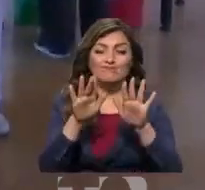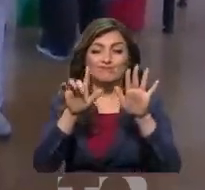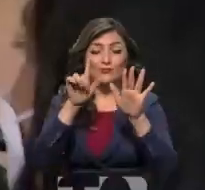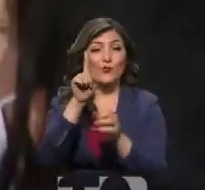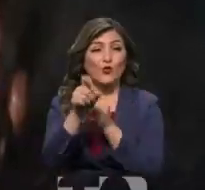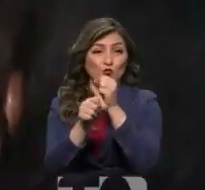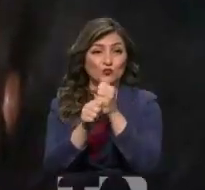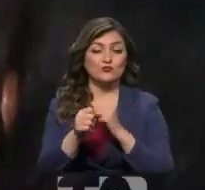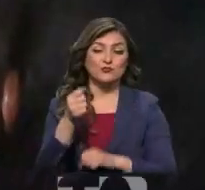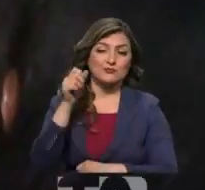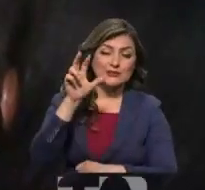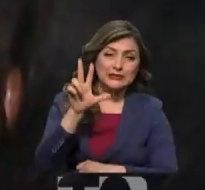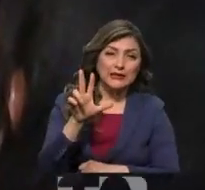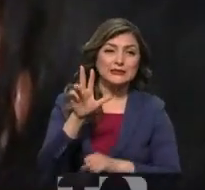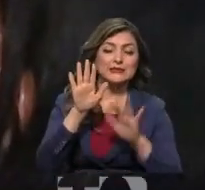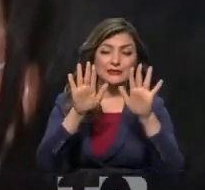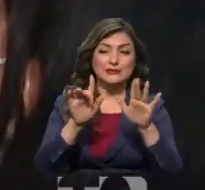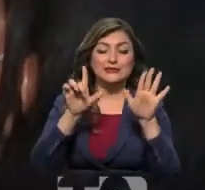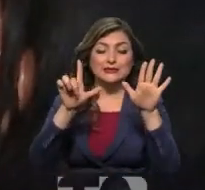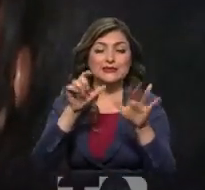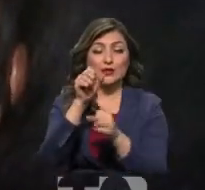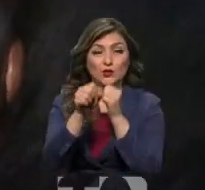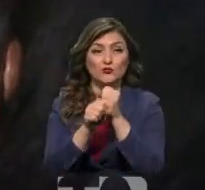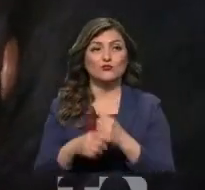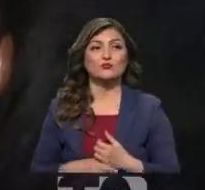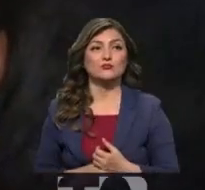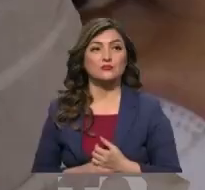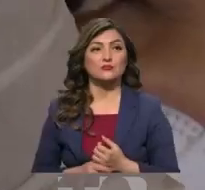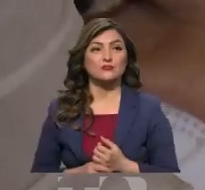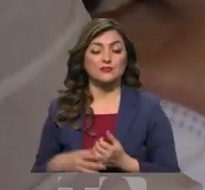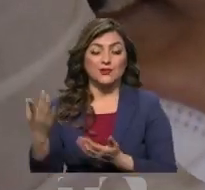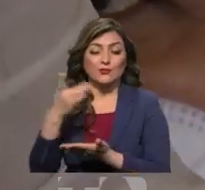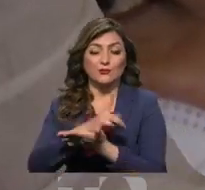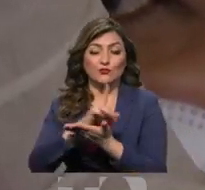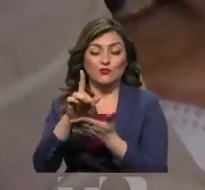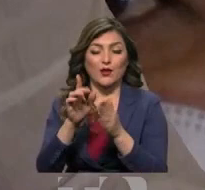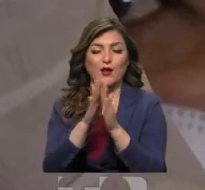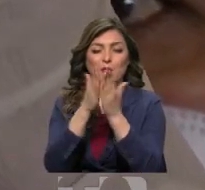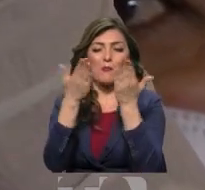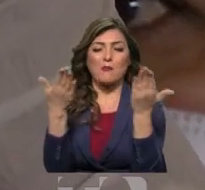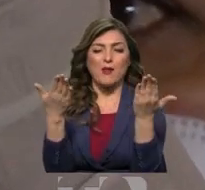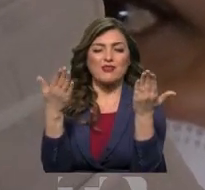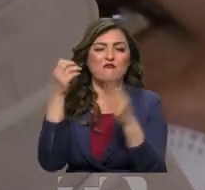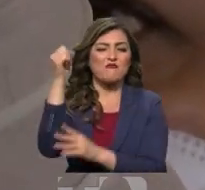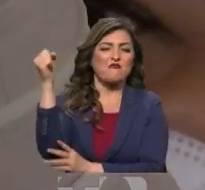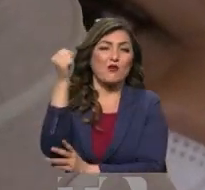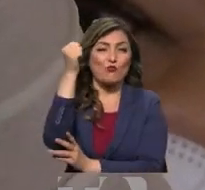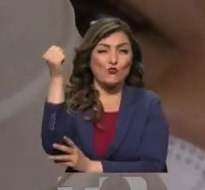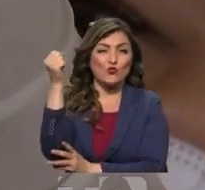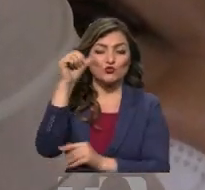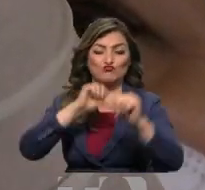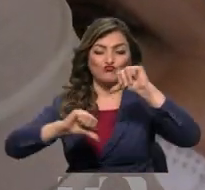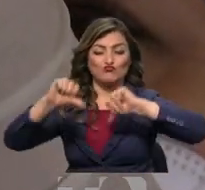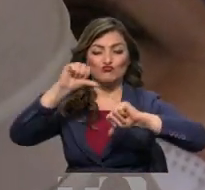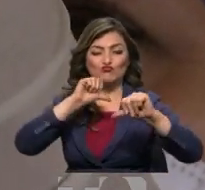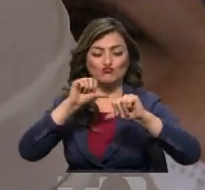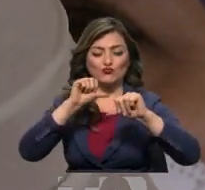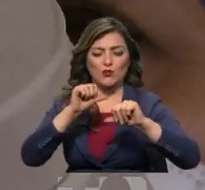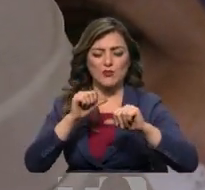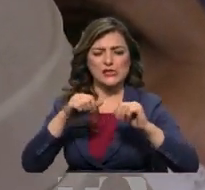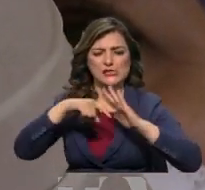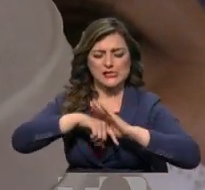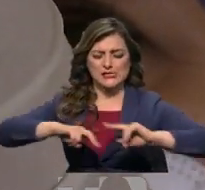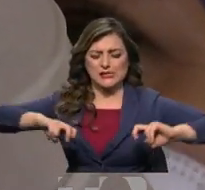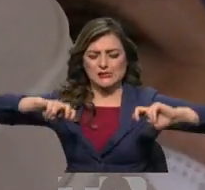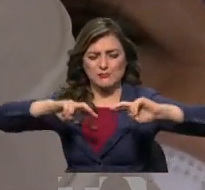años, entre 3 a 17 años. La semana anterior, la prestigiosa revista del New England Journal of Medicine publicó los resultados sobre la